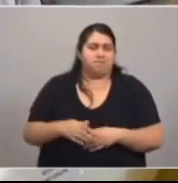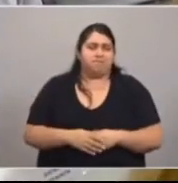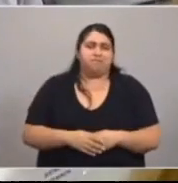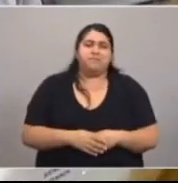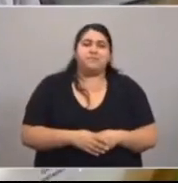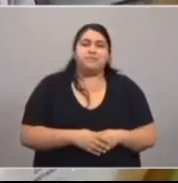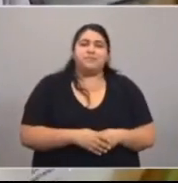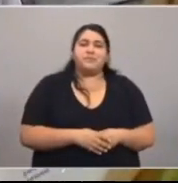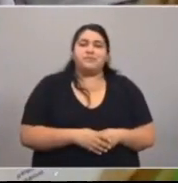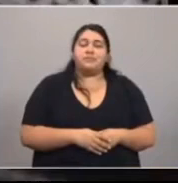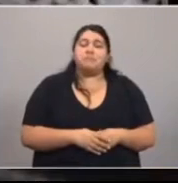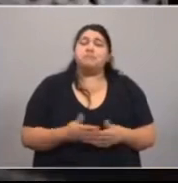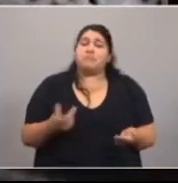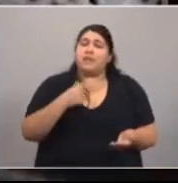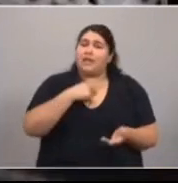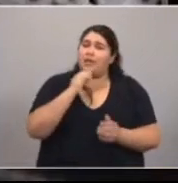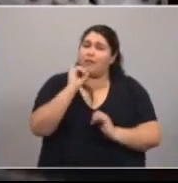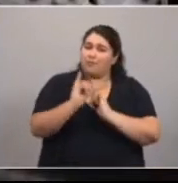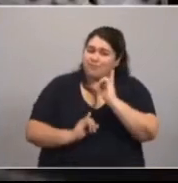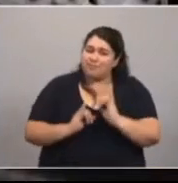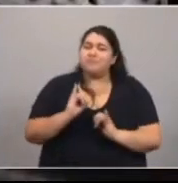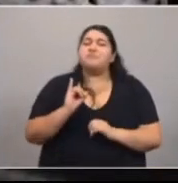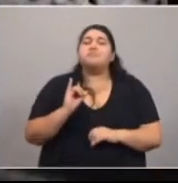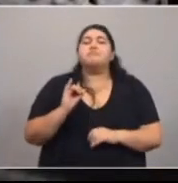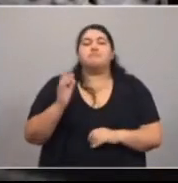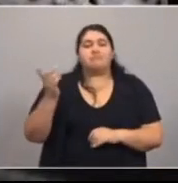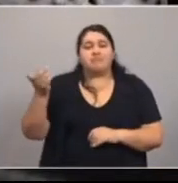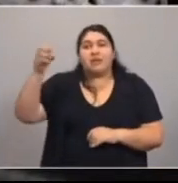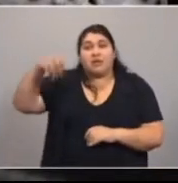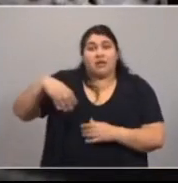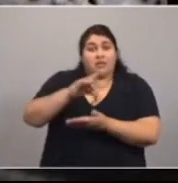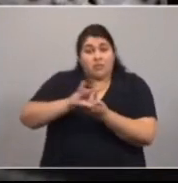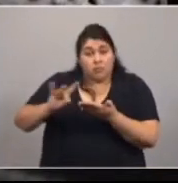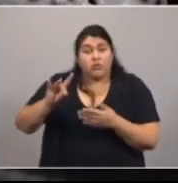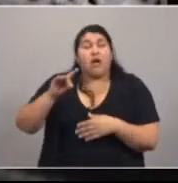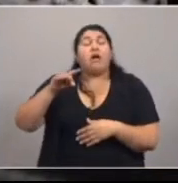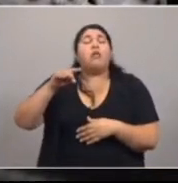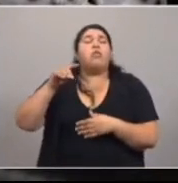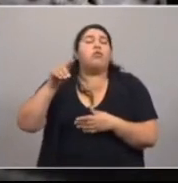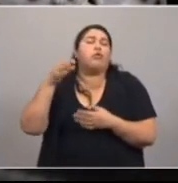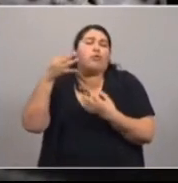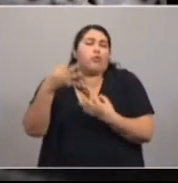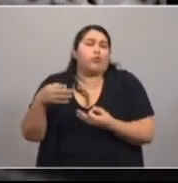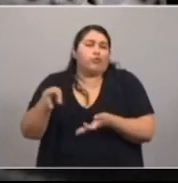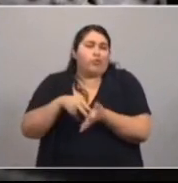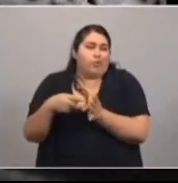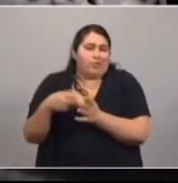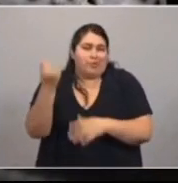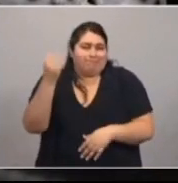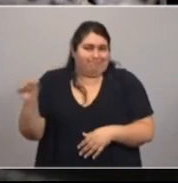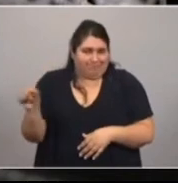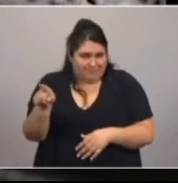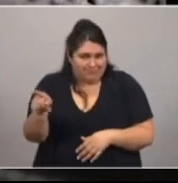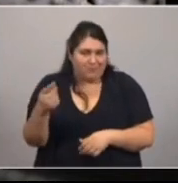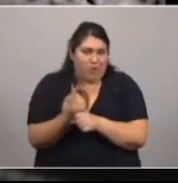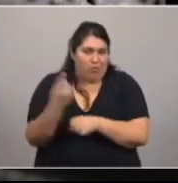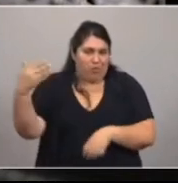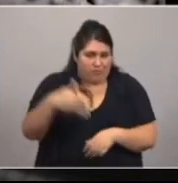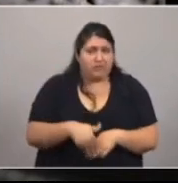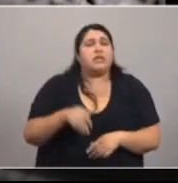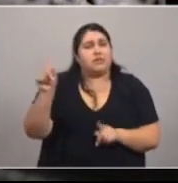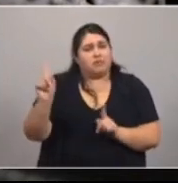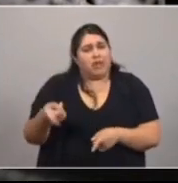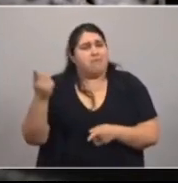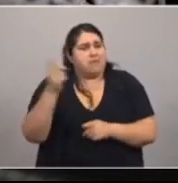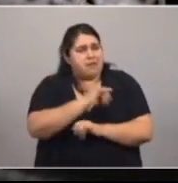no está presente nuestro diputado nacional Julio Pereira por un problema de salud, pero por supuesto también envía sus saludos. Quiero decirles también